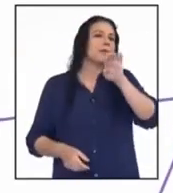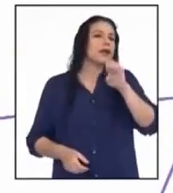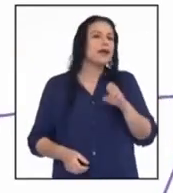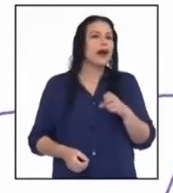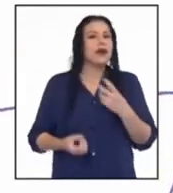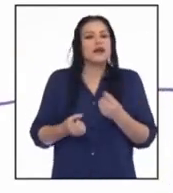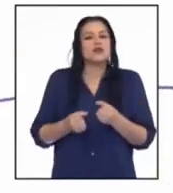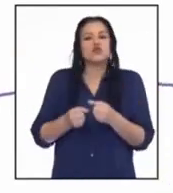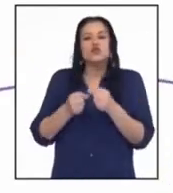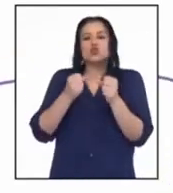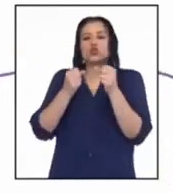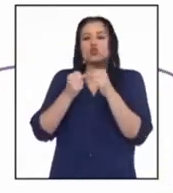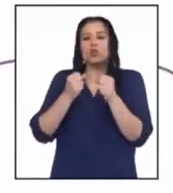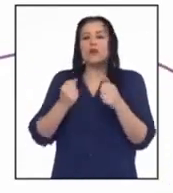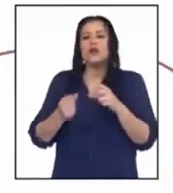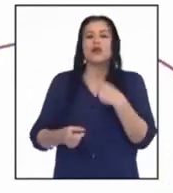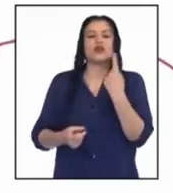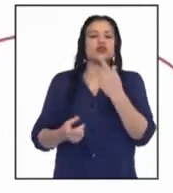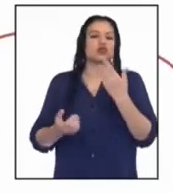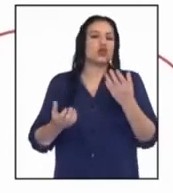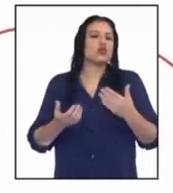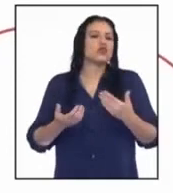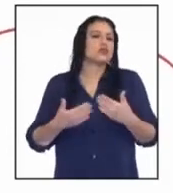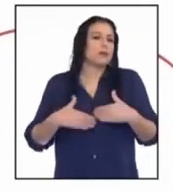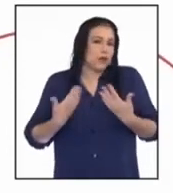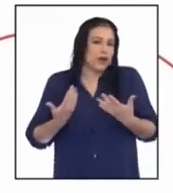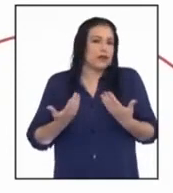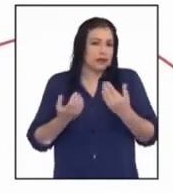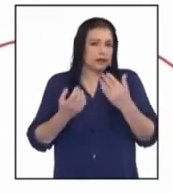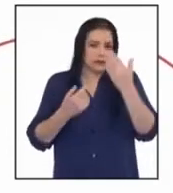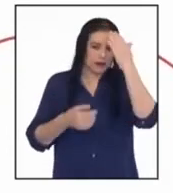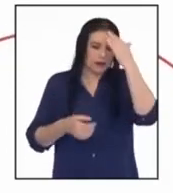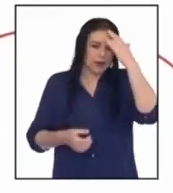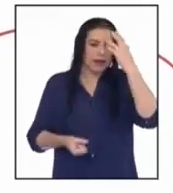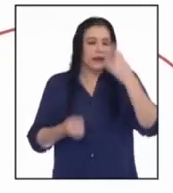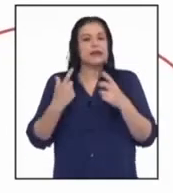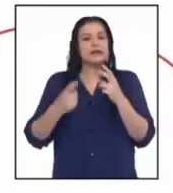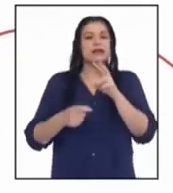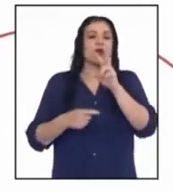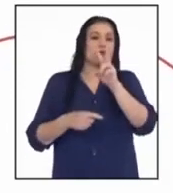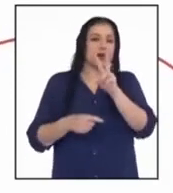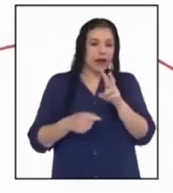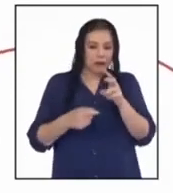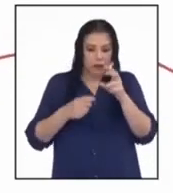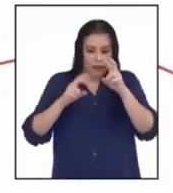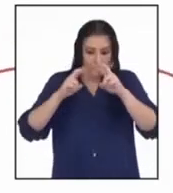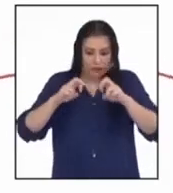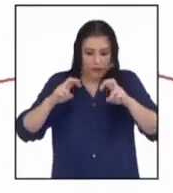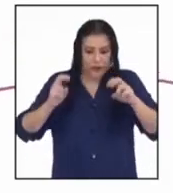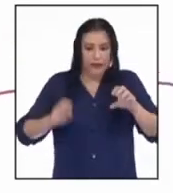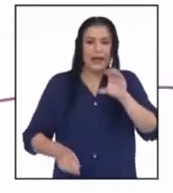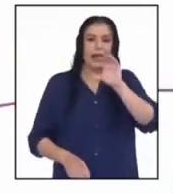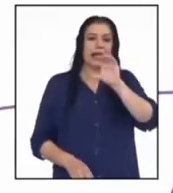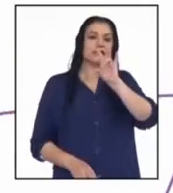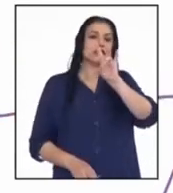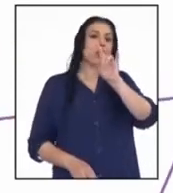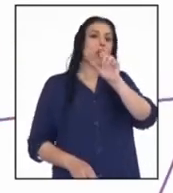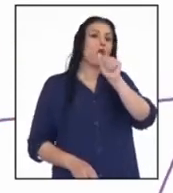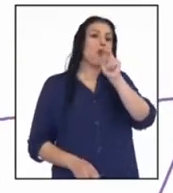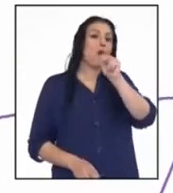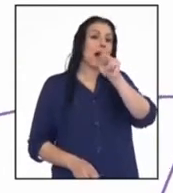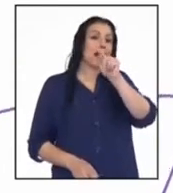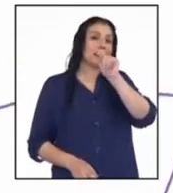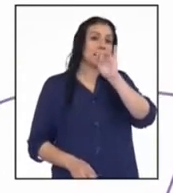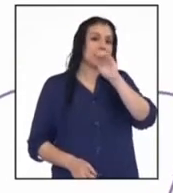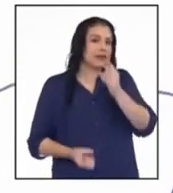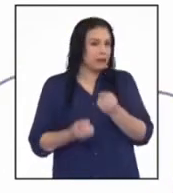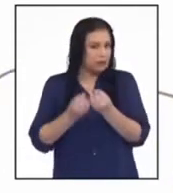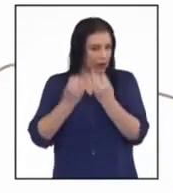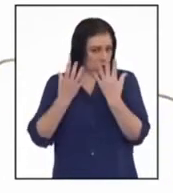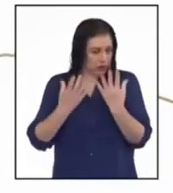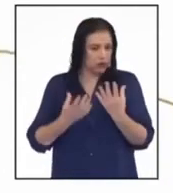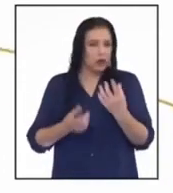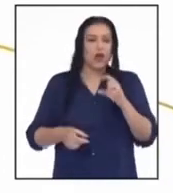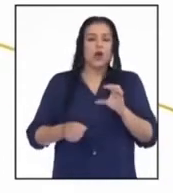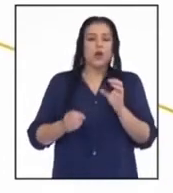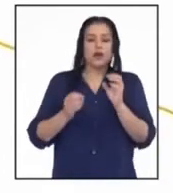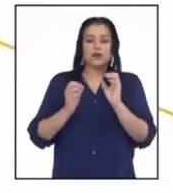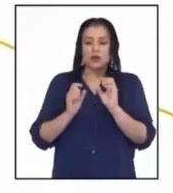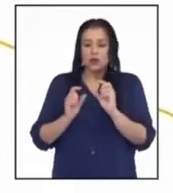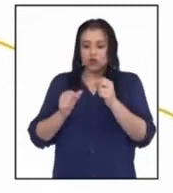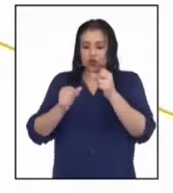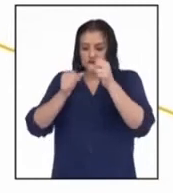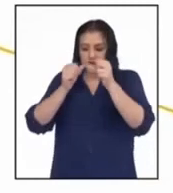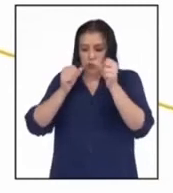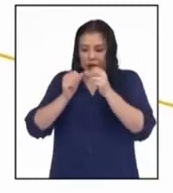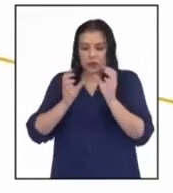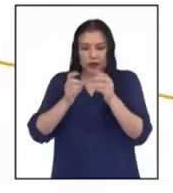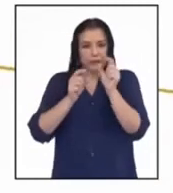es un valor que solo puede ser calculado si la variable de estudio es cuantitativa. Cuando los datos están